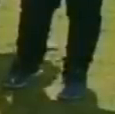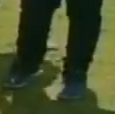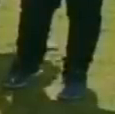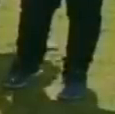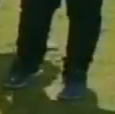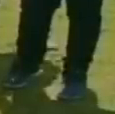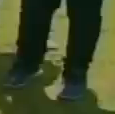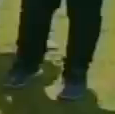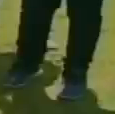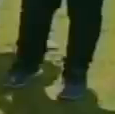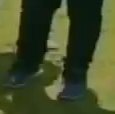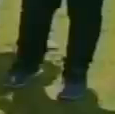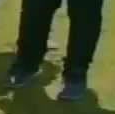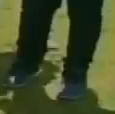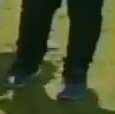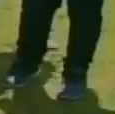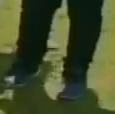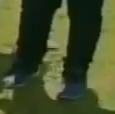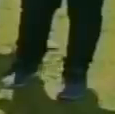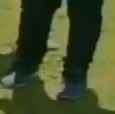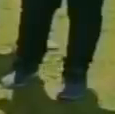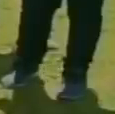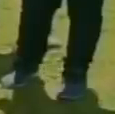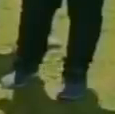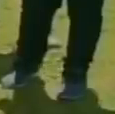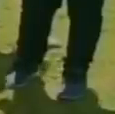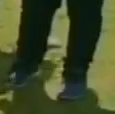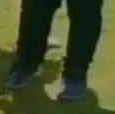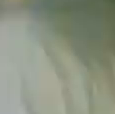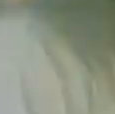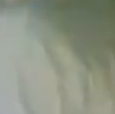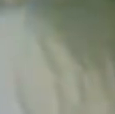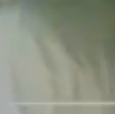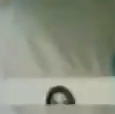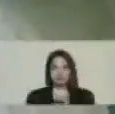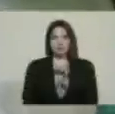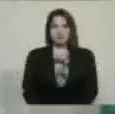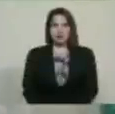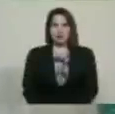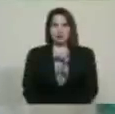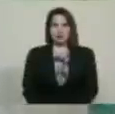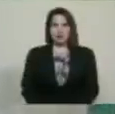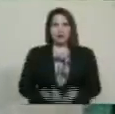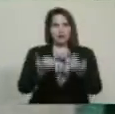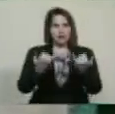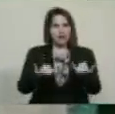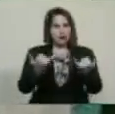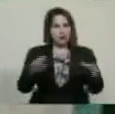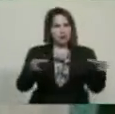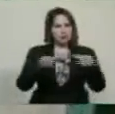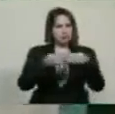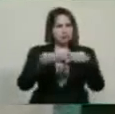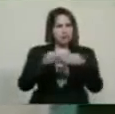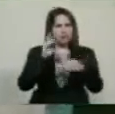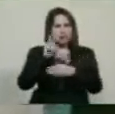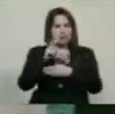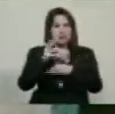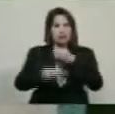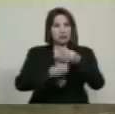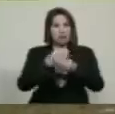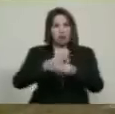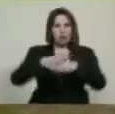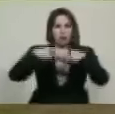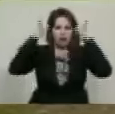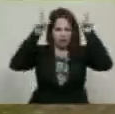nuestros brigadistas agrourbanos, nuestros brigadistas Robert Serra, logren levantar este ganado menor de manera exitosa.